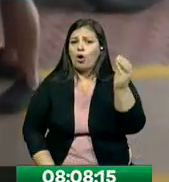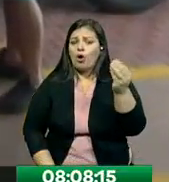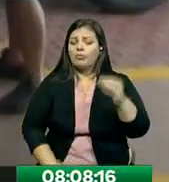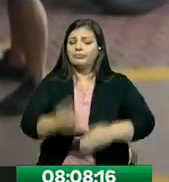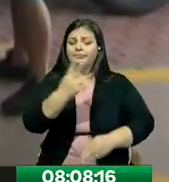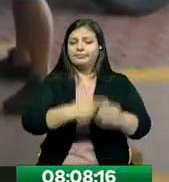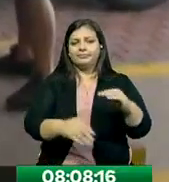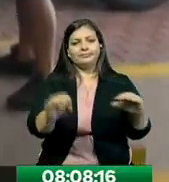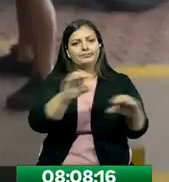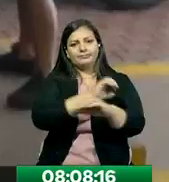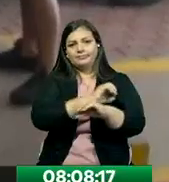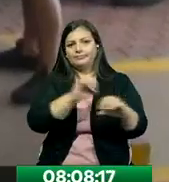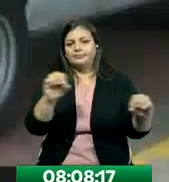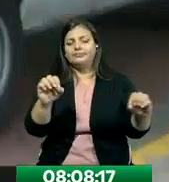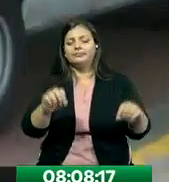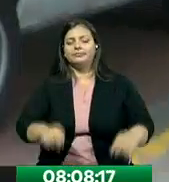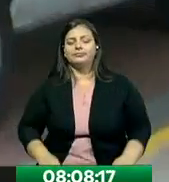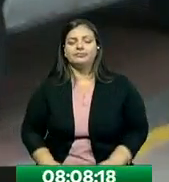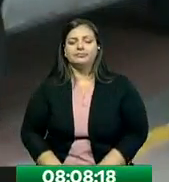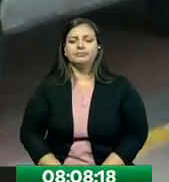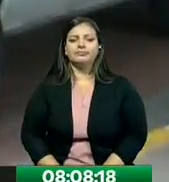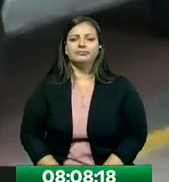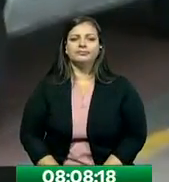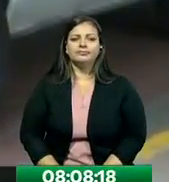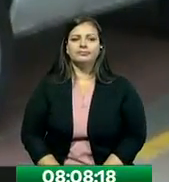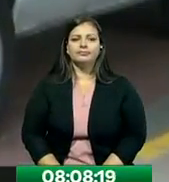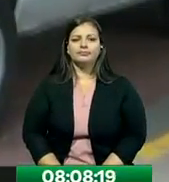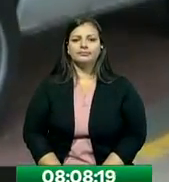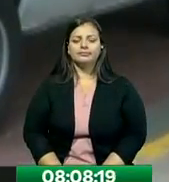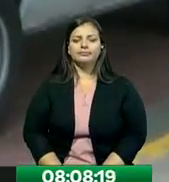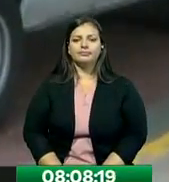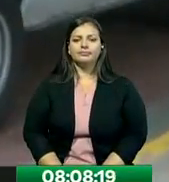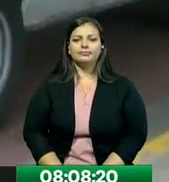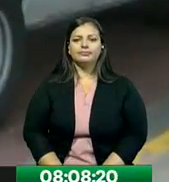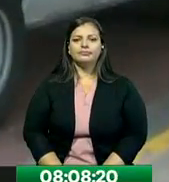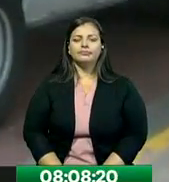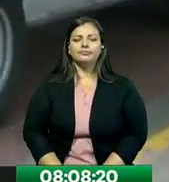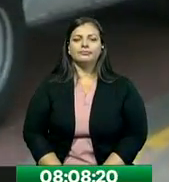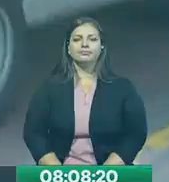quede en la impunidad. Desde Santo Domingo de Los Áchilas, informó Gisela Moreira.